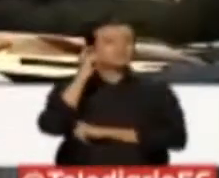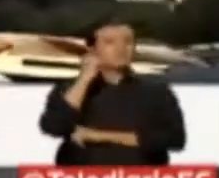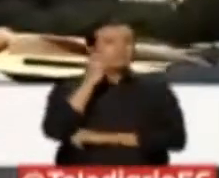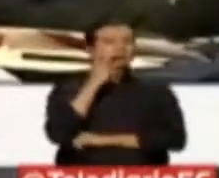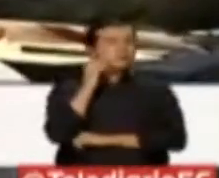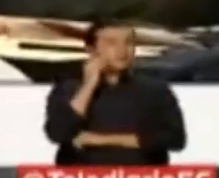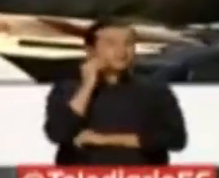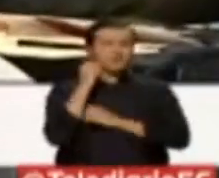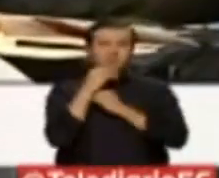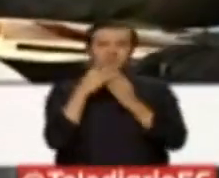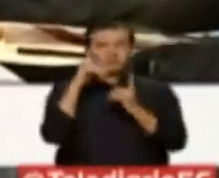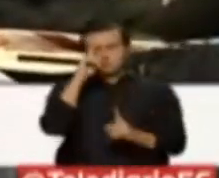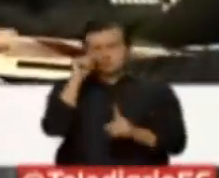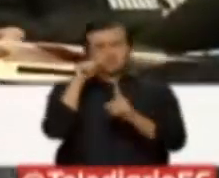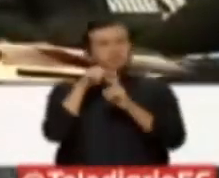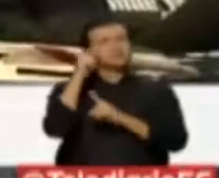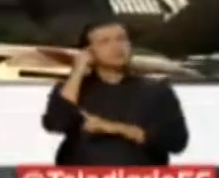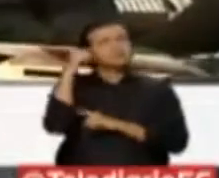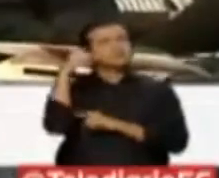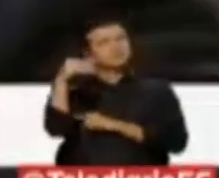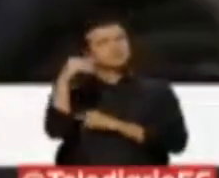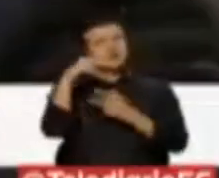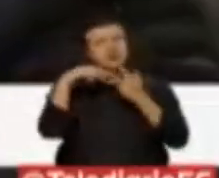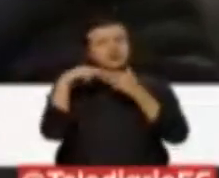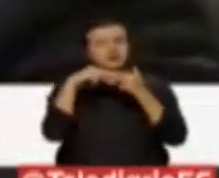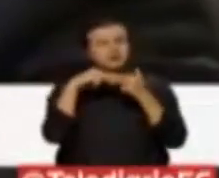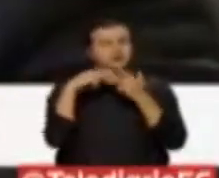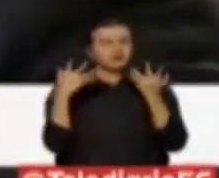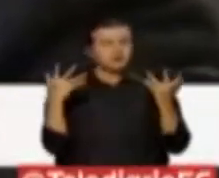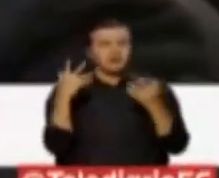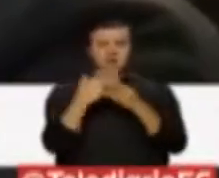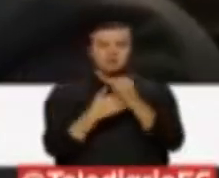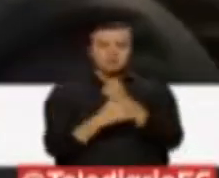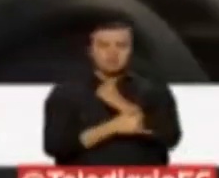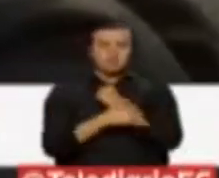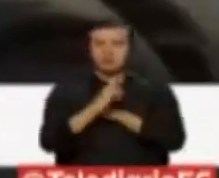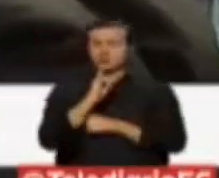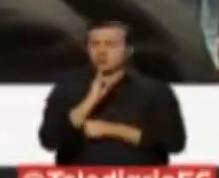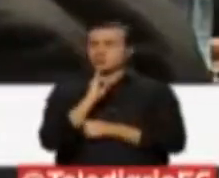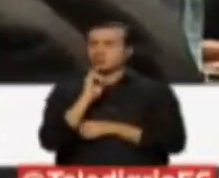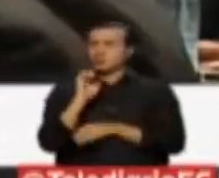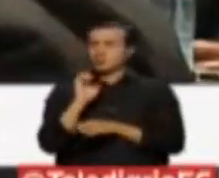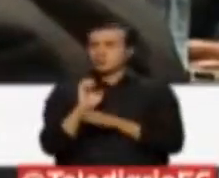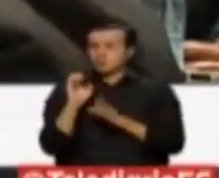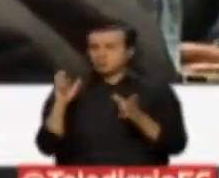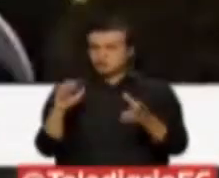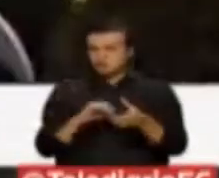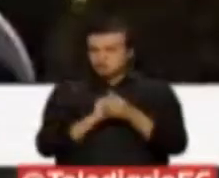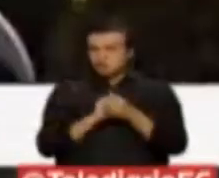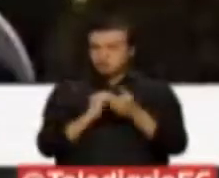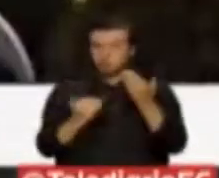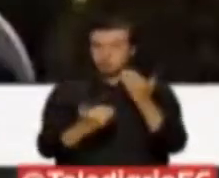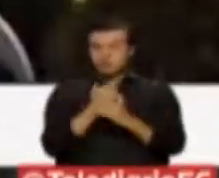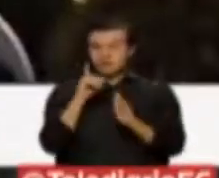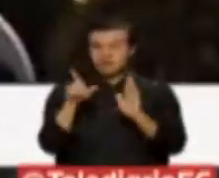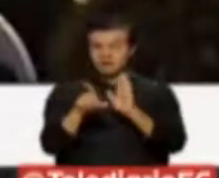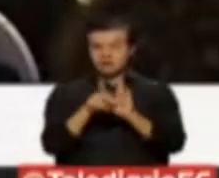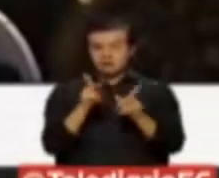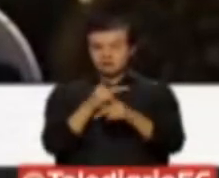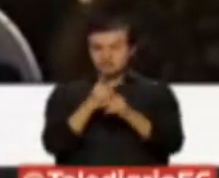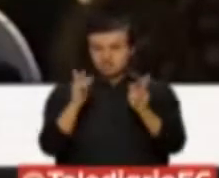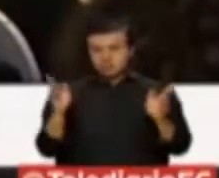y también la visión a futuro sobre las relaciones comerciales entre ambos países allí se abordó el tema de la nueva ley de fomento productivo